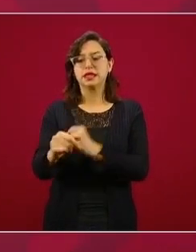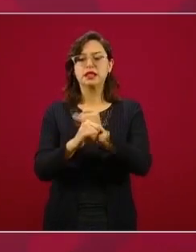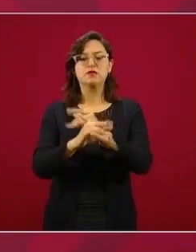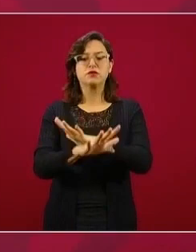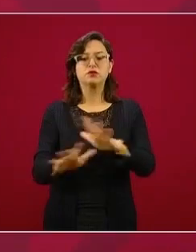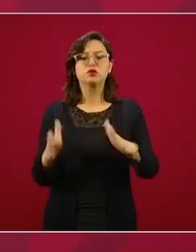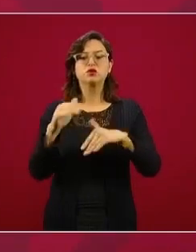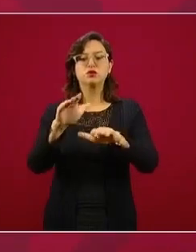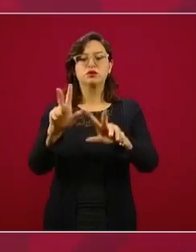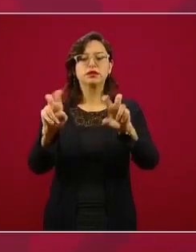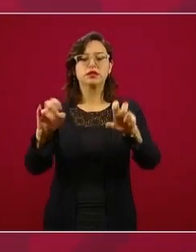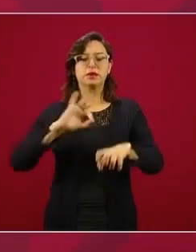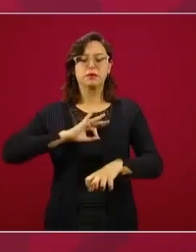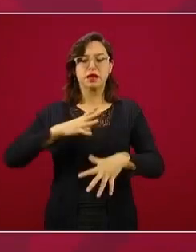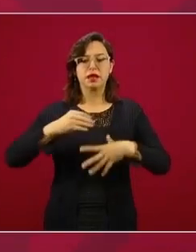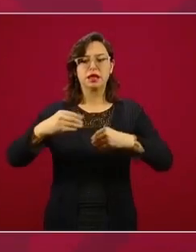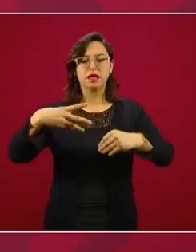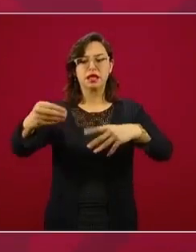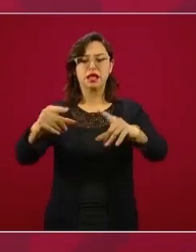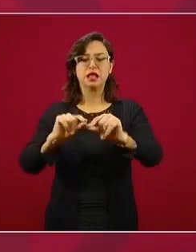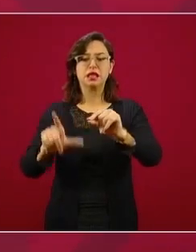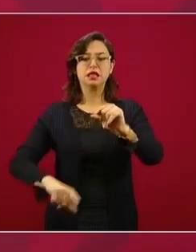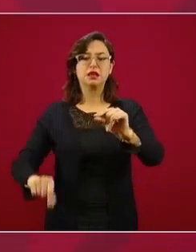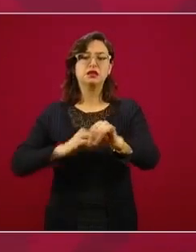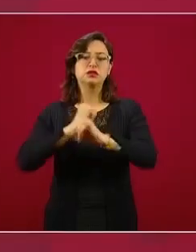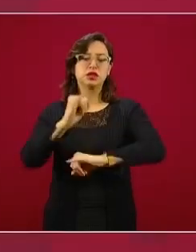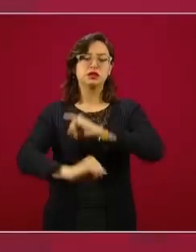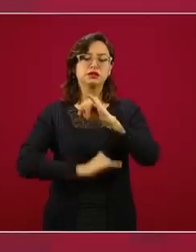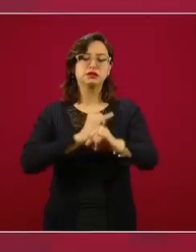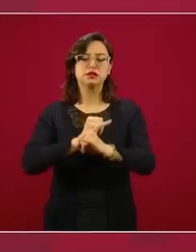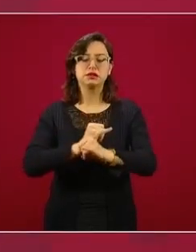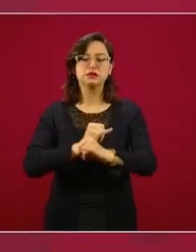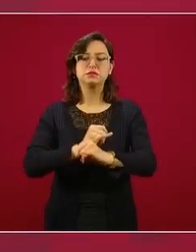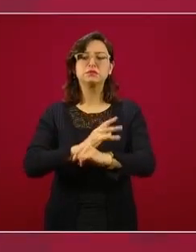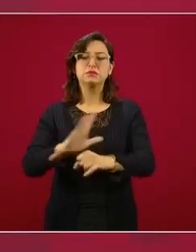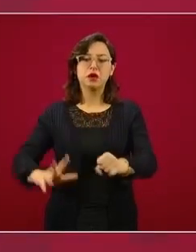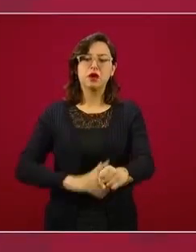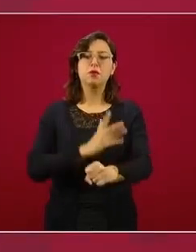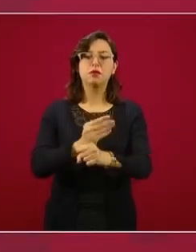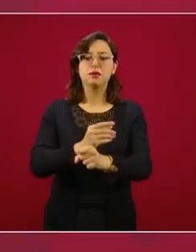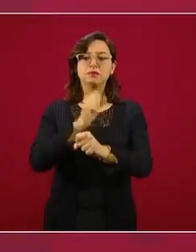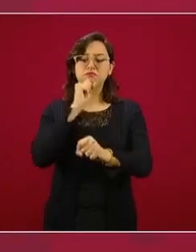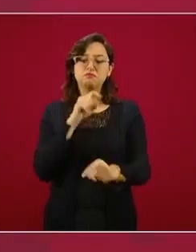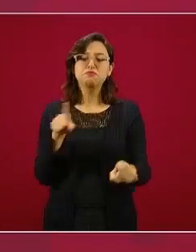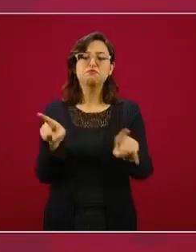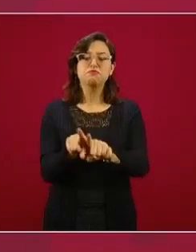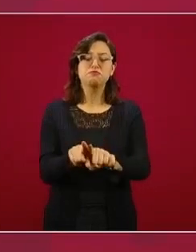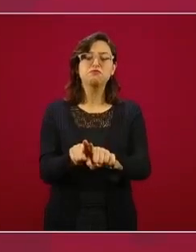epidemia, tanto nacional, a nivel nacional como internacional, pues vamos a tener un